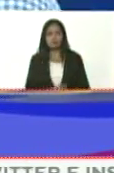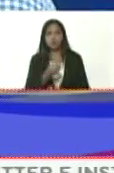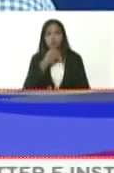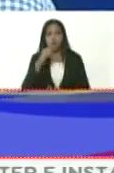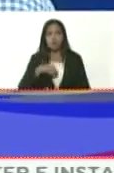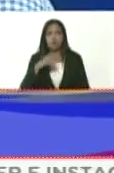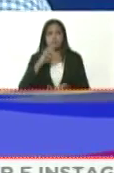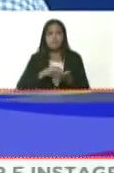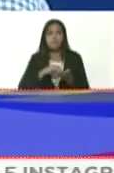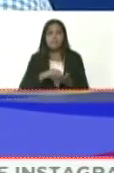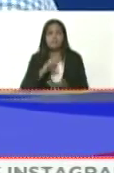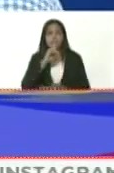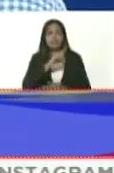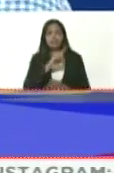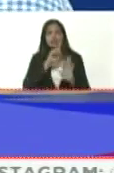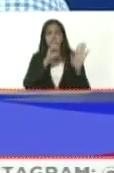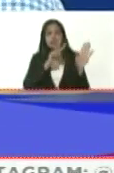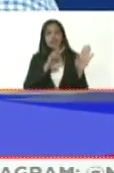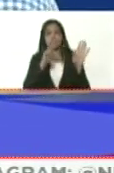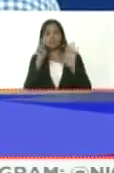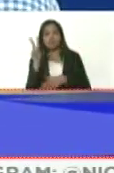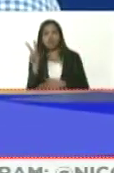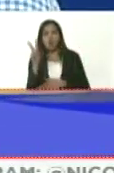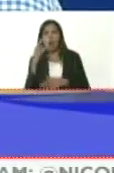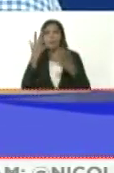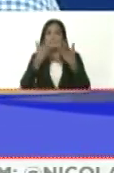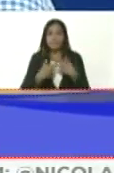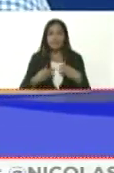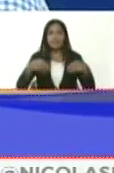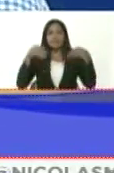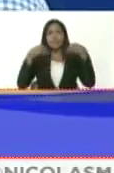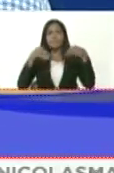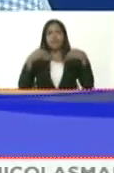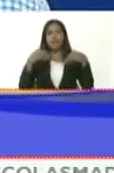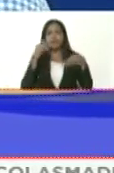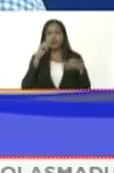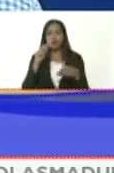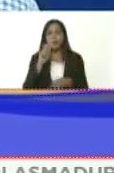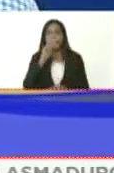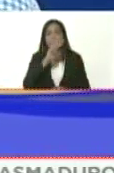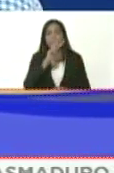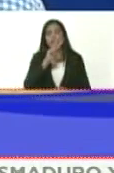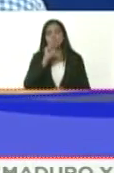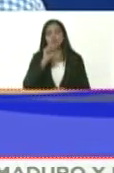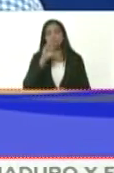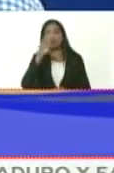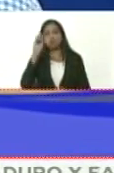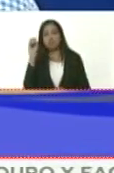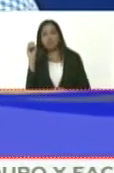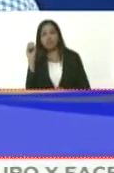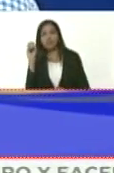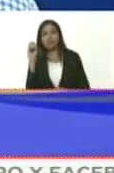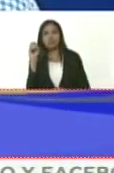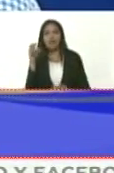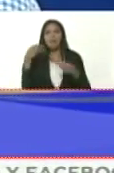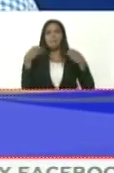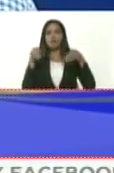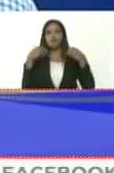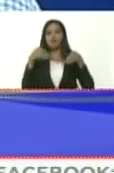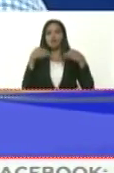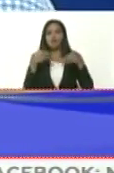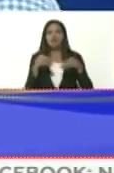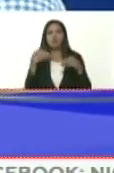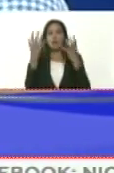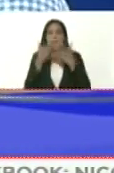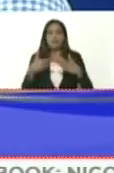Miranda, presidente, hay 172 empresas de plástico. Esto representa el 20.80% de la industria plástica de